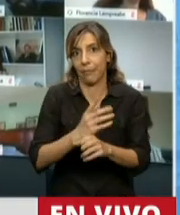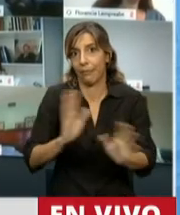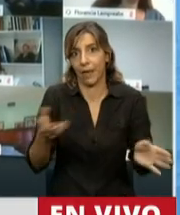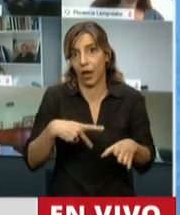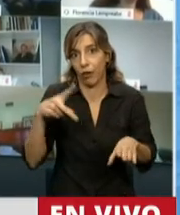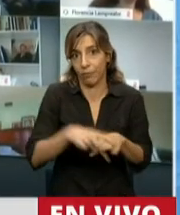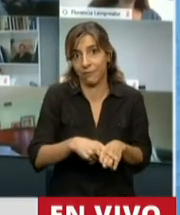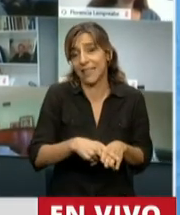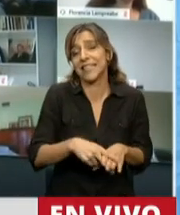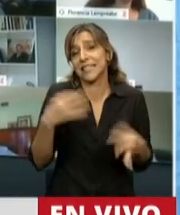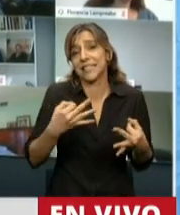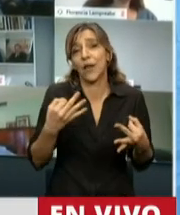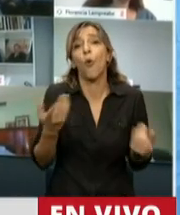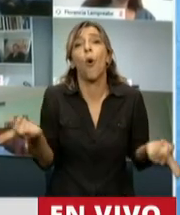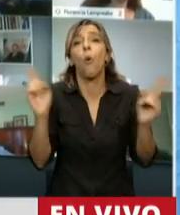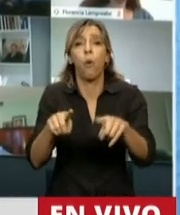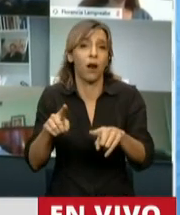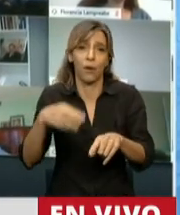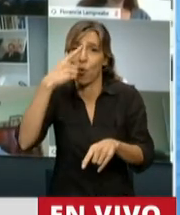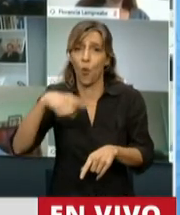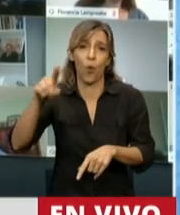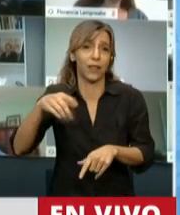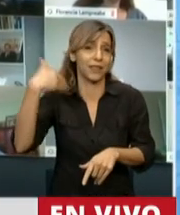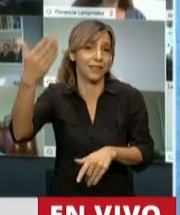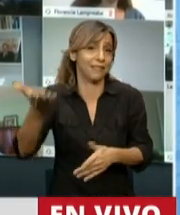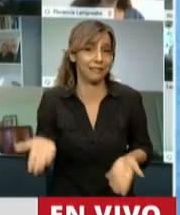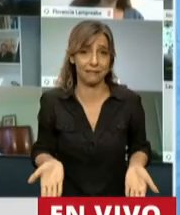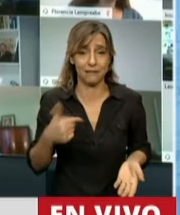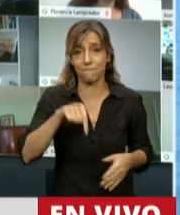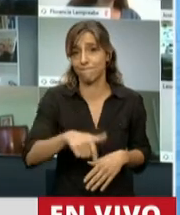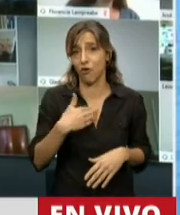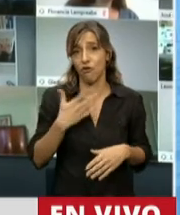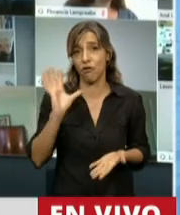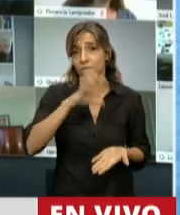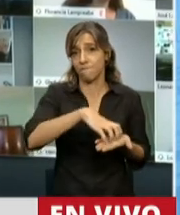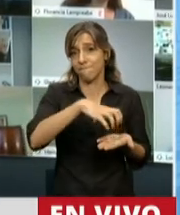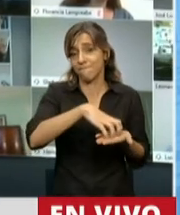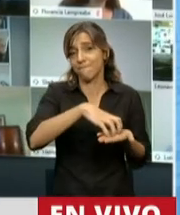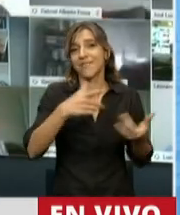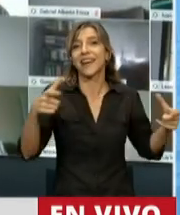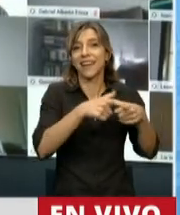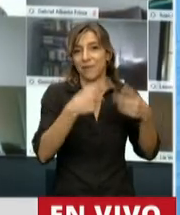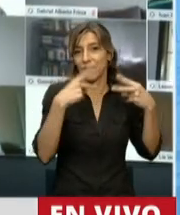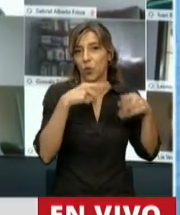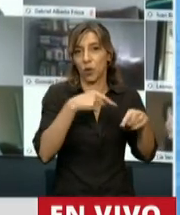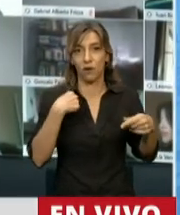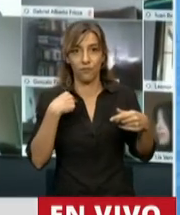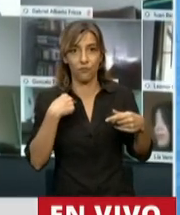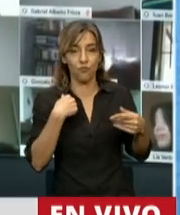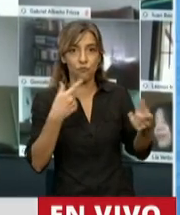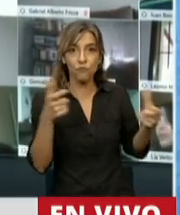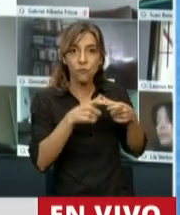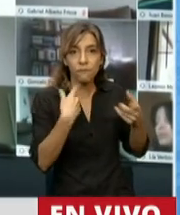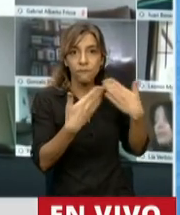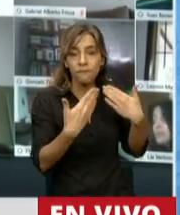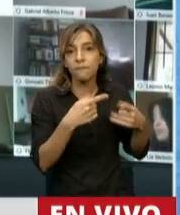última. Hoy tuve una reunión con gente de la Cámara de Turismo de Tierra del Fuego y realmente la situación es muy preocupante. Y